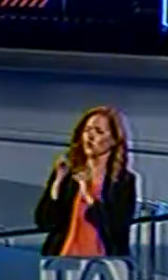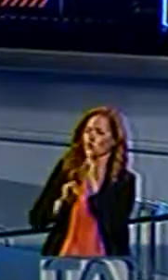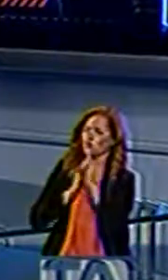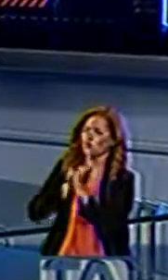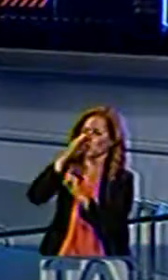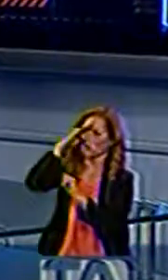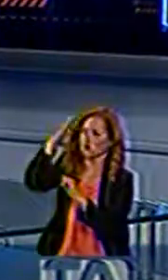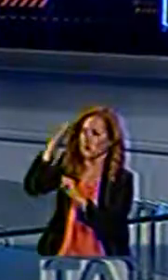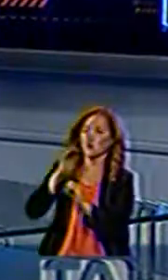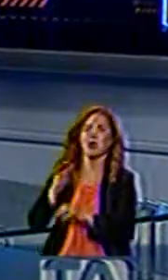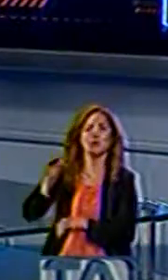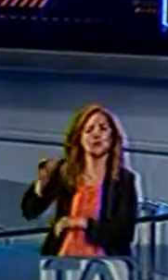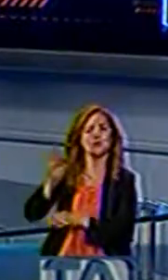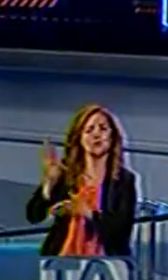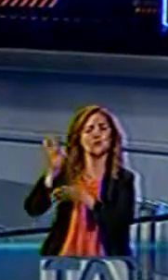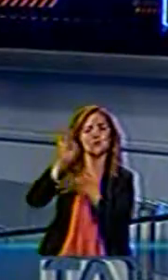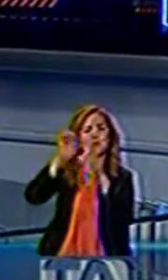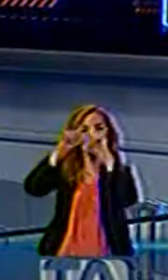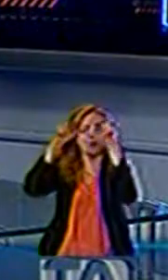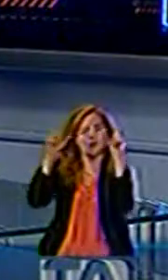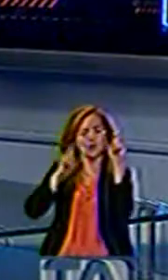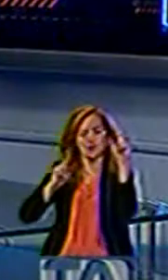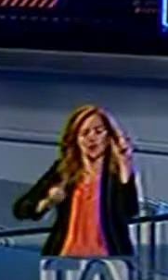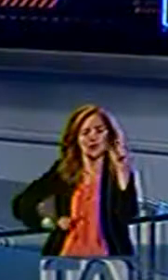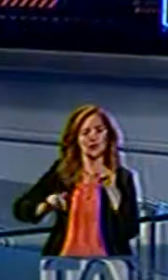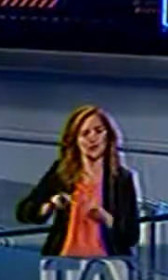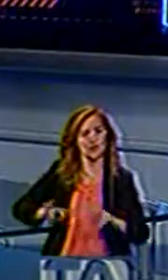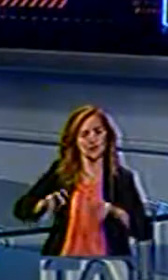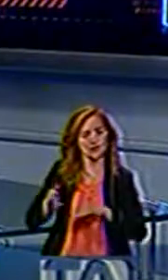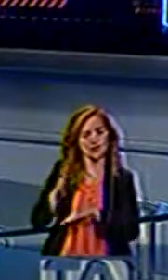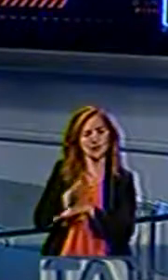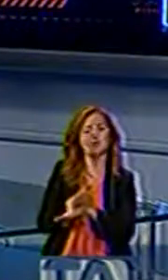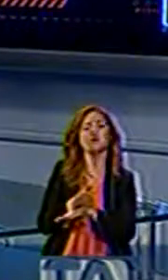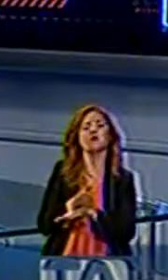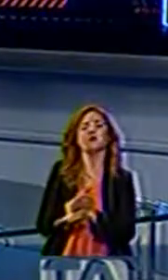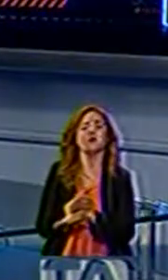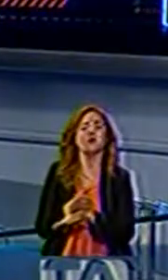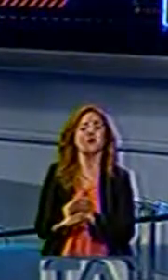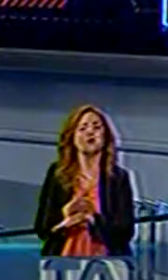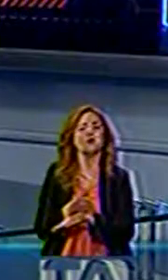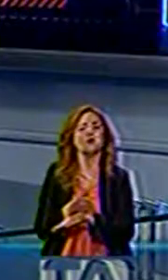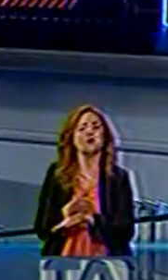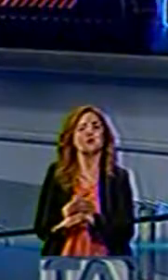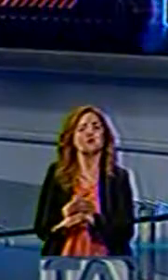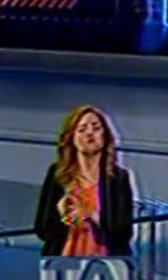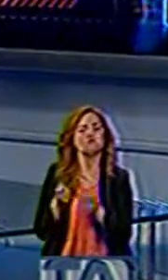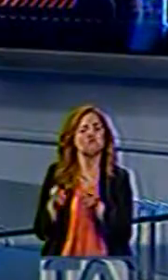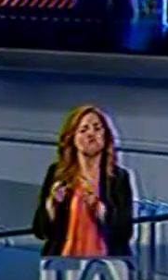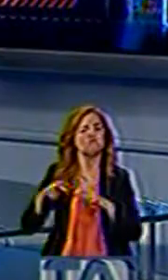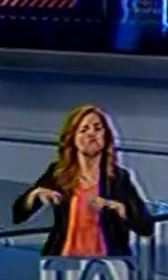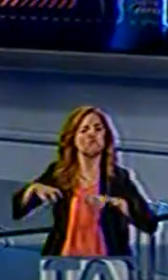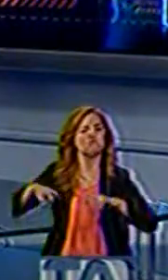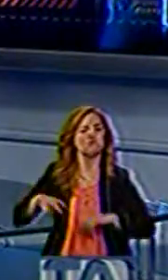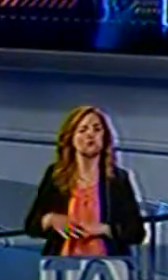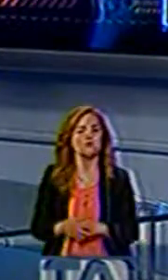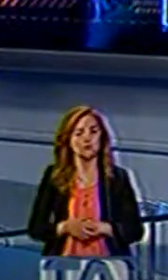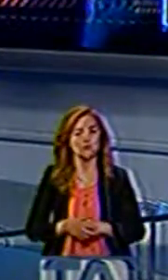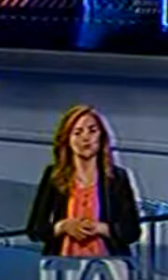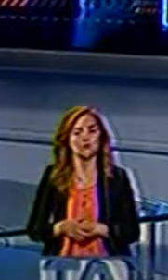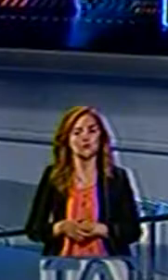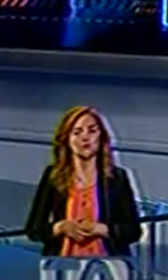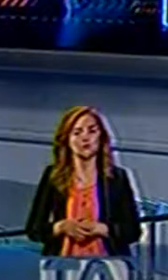de la compañía china que forma parte de la investigación previa que lleva la entidad. Además, le piden a